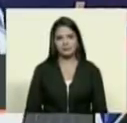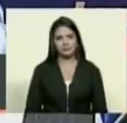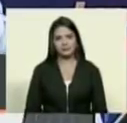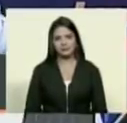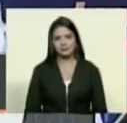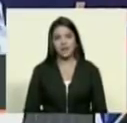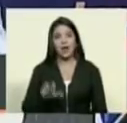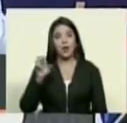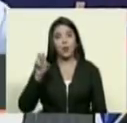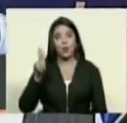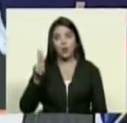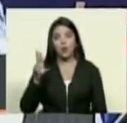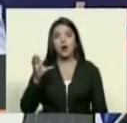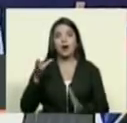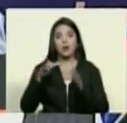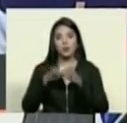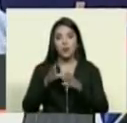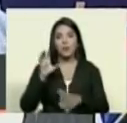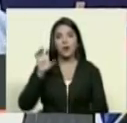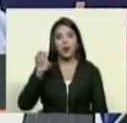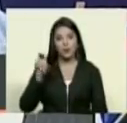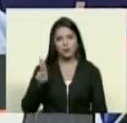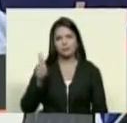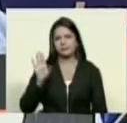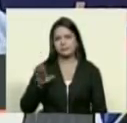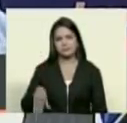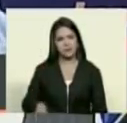En la Unión Europea y el Parlamento Europeo menos.